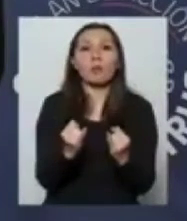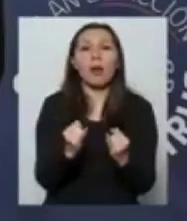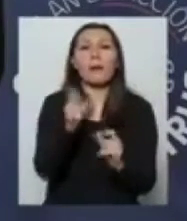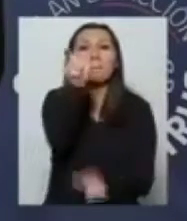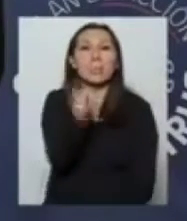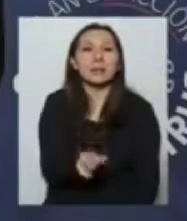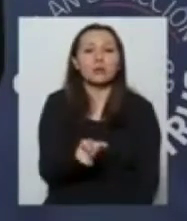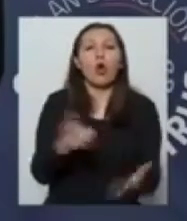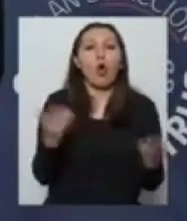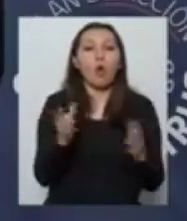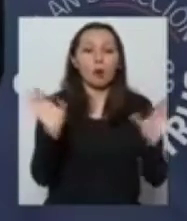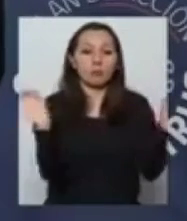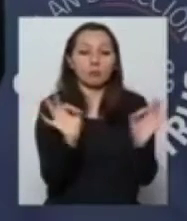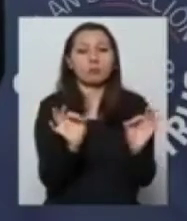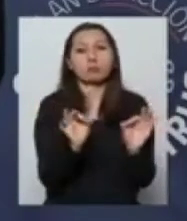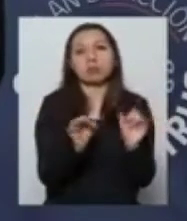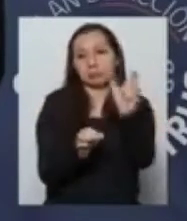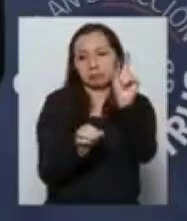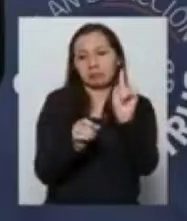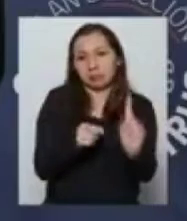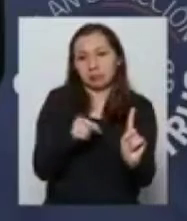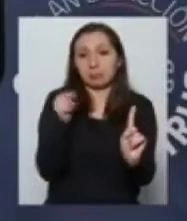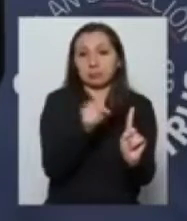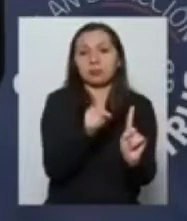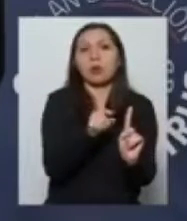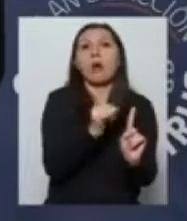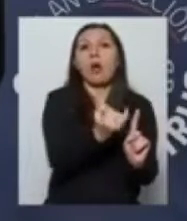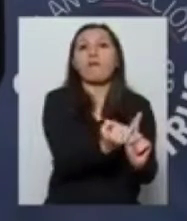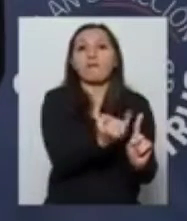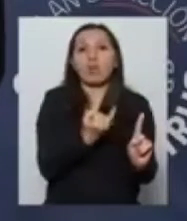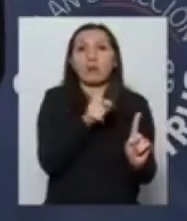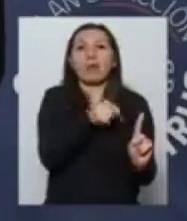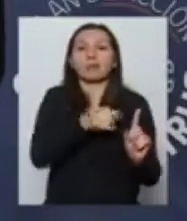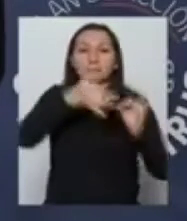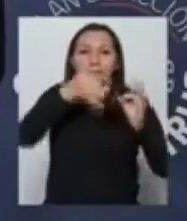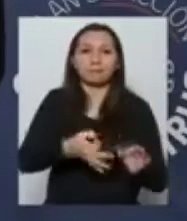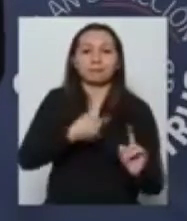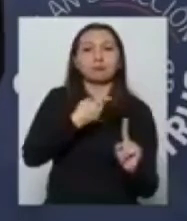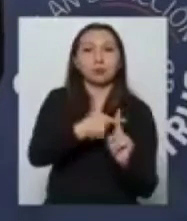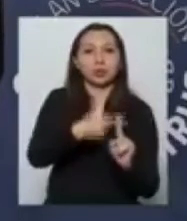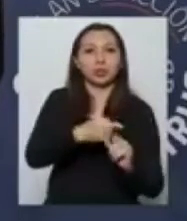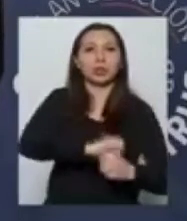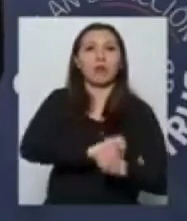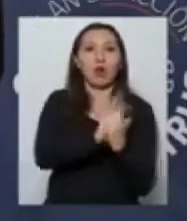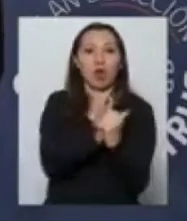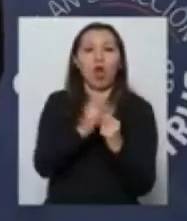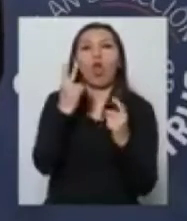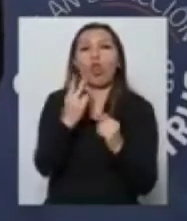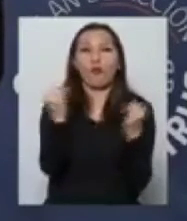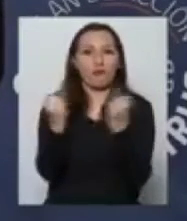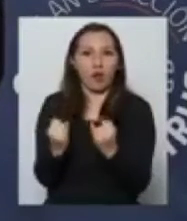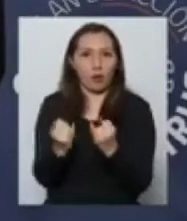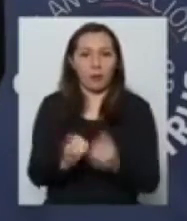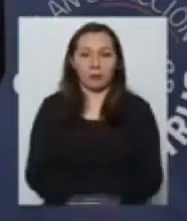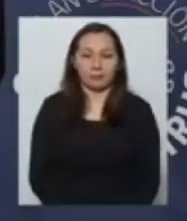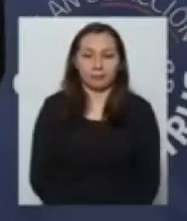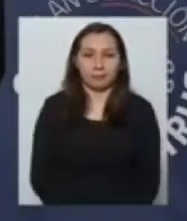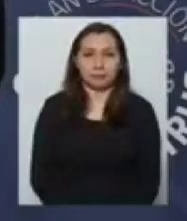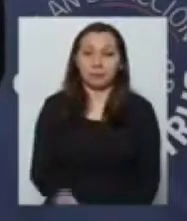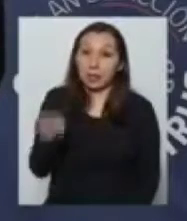de personas o casos notificados como positivos para coronavirus. Y